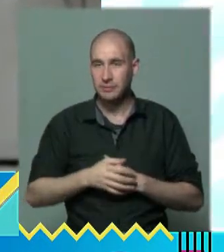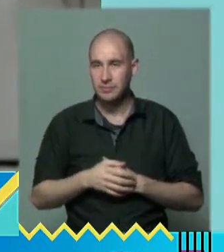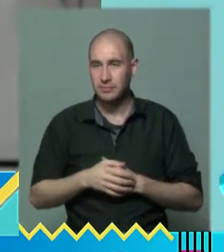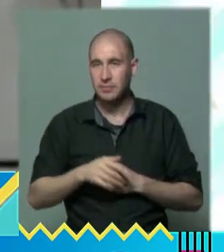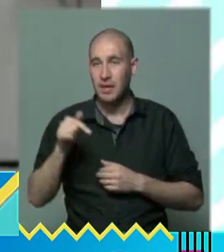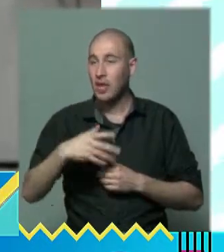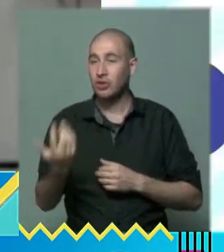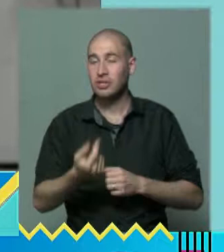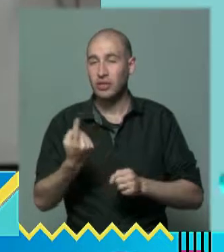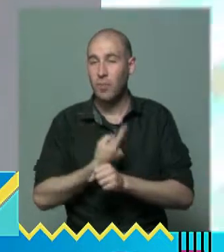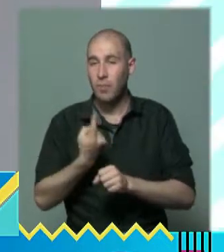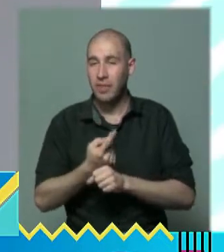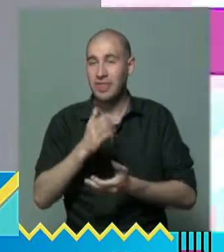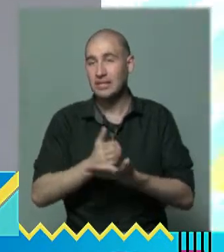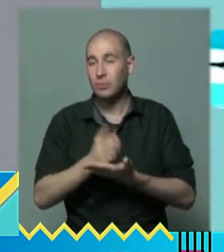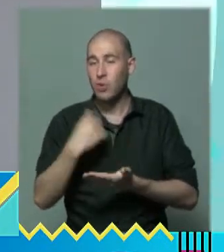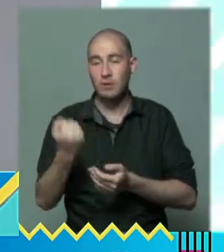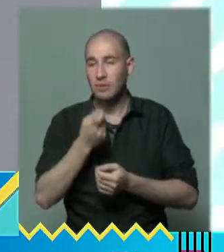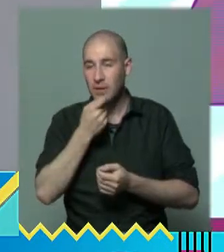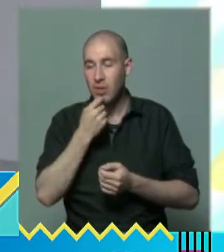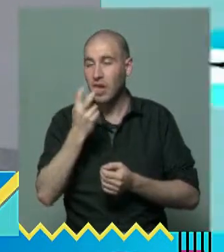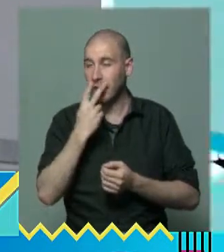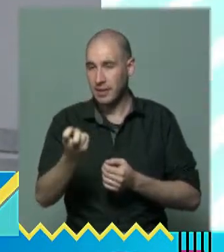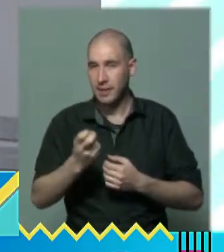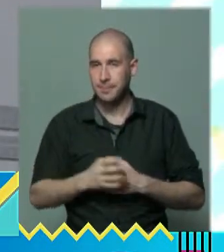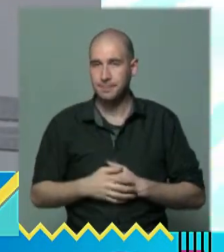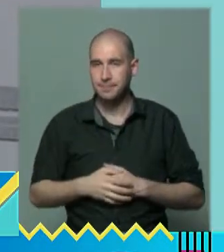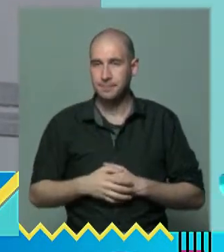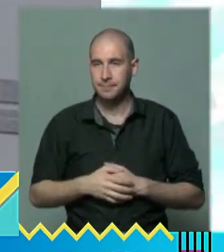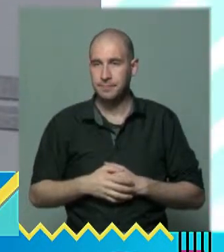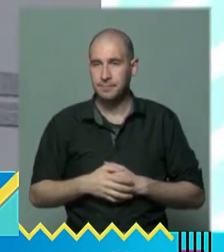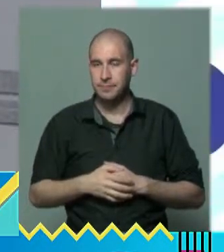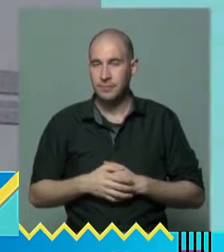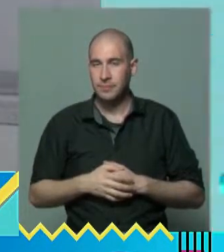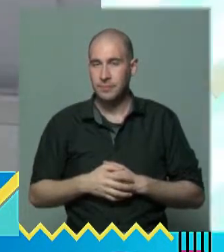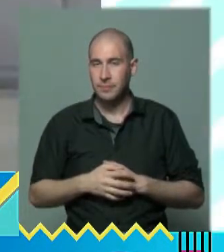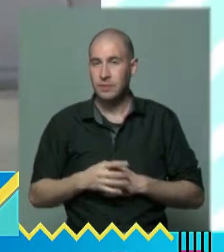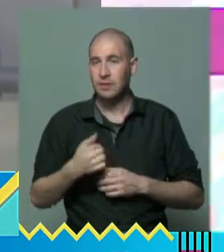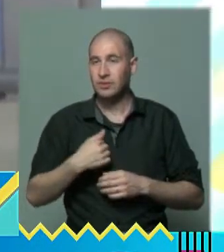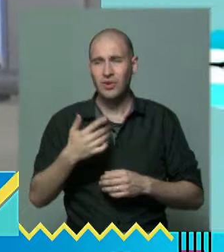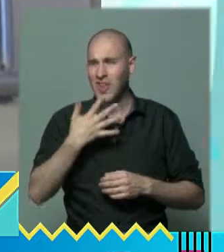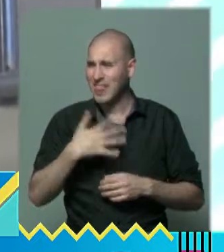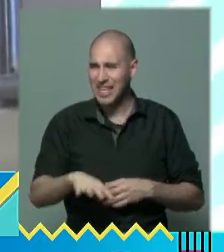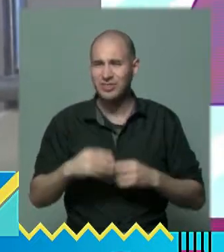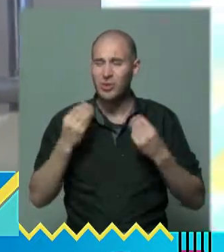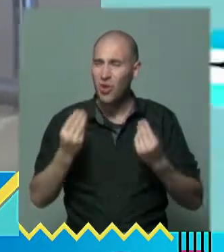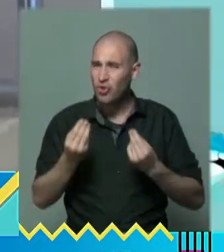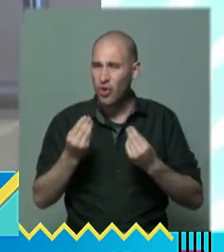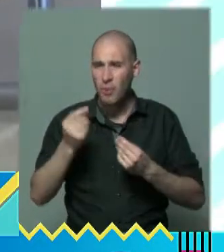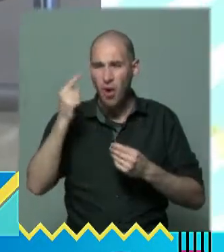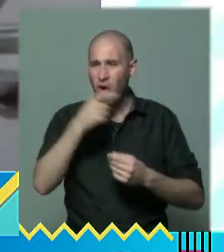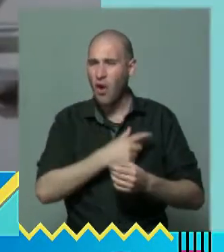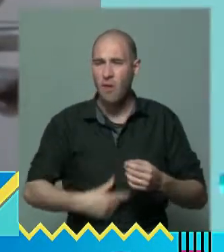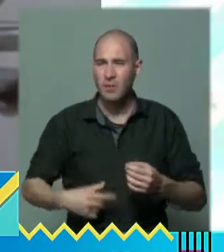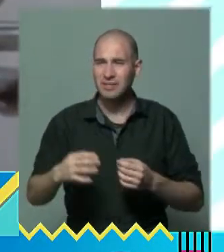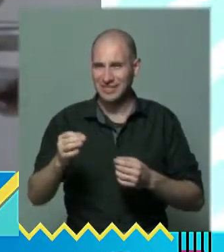pueden acceder a un derecho humano fundamental como es el acceso a la energía. Yo no puedo entender en qué está pensando el gobierno, o